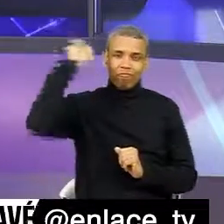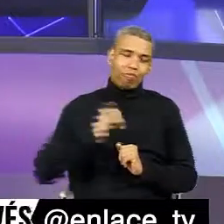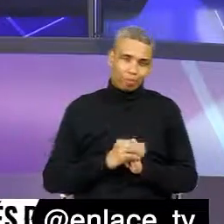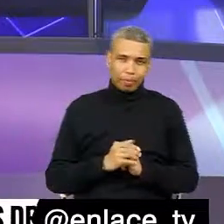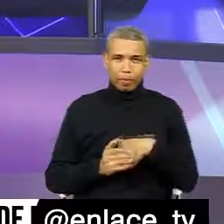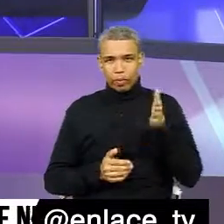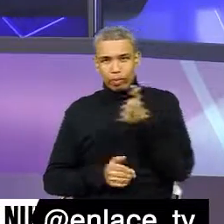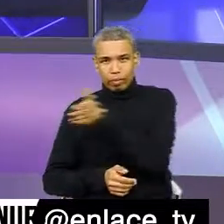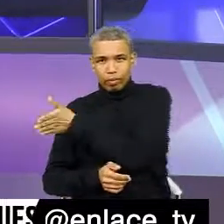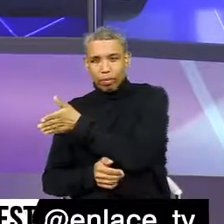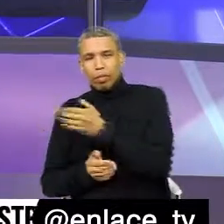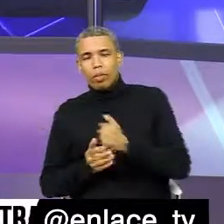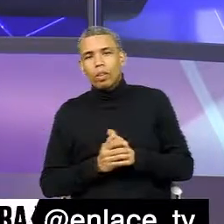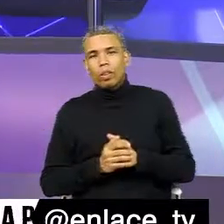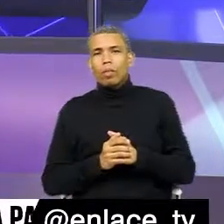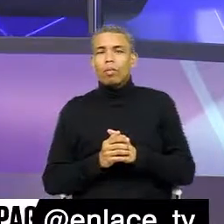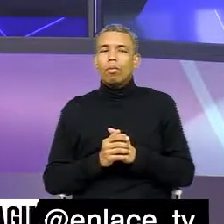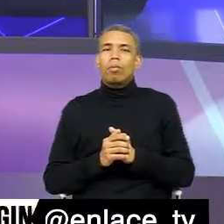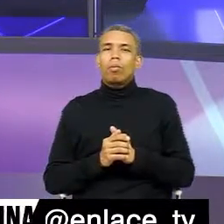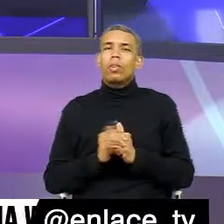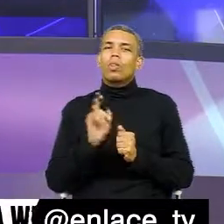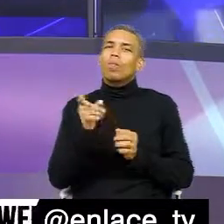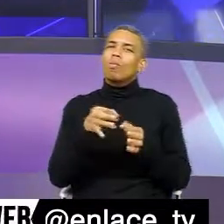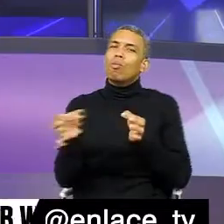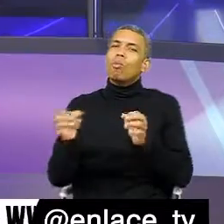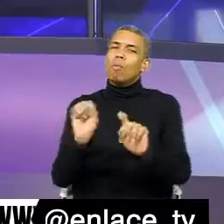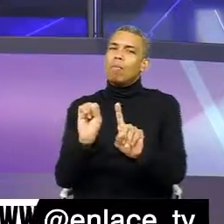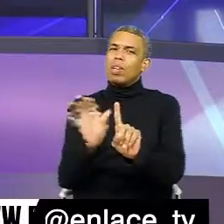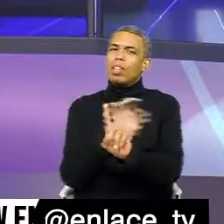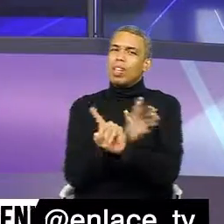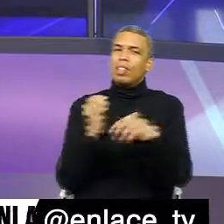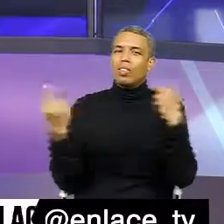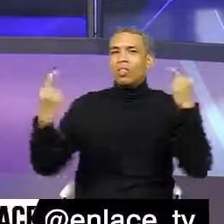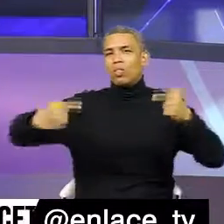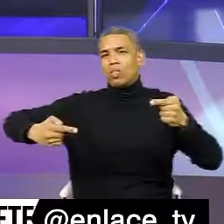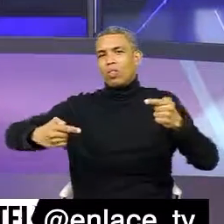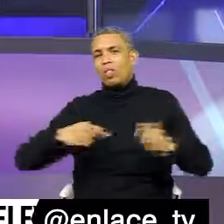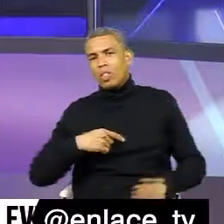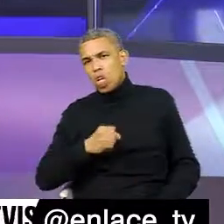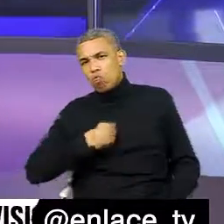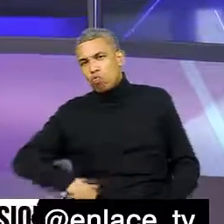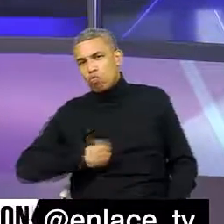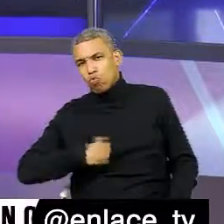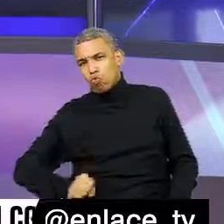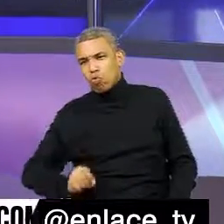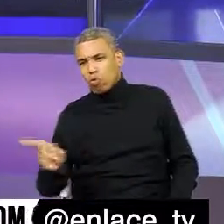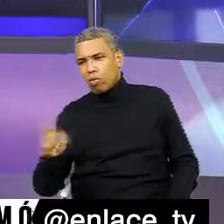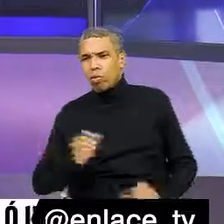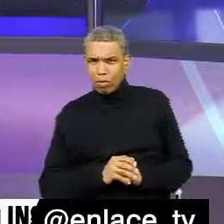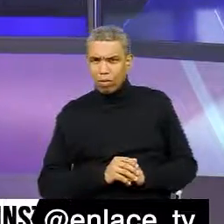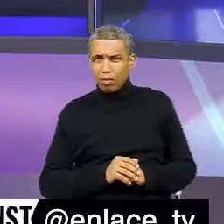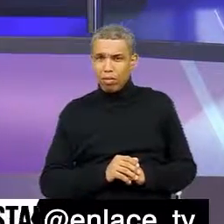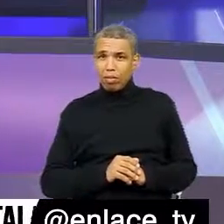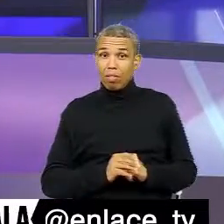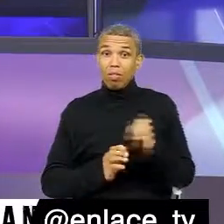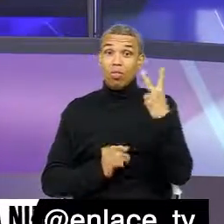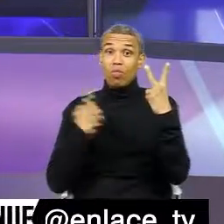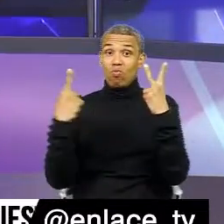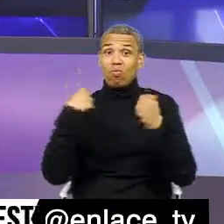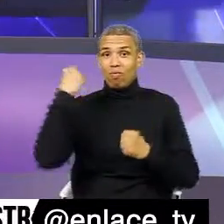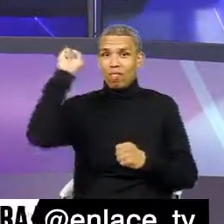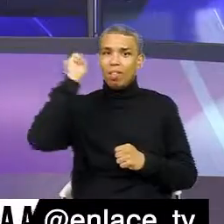en deportivas, las mujeres del Llanito se impusieron 1-0 al Onceno Sur Sur del María Eugenia. Este partido hace parte del torneo municipal de